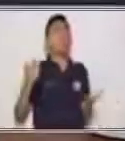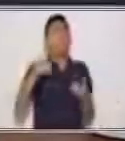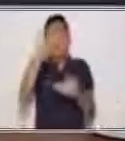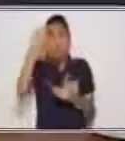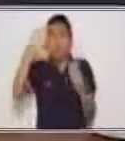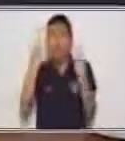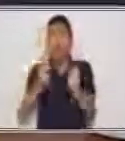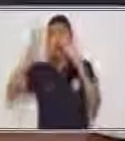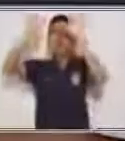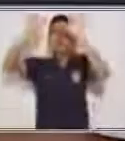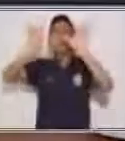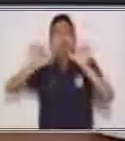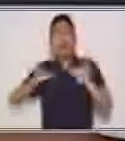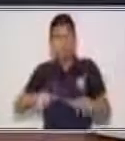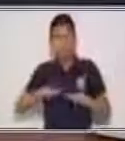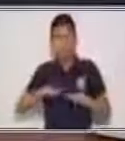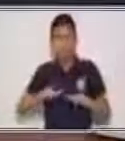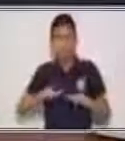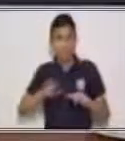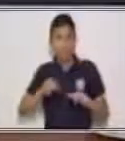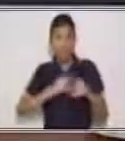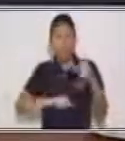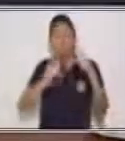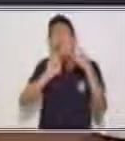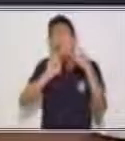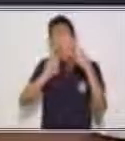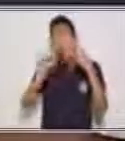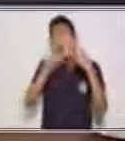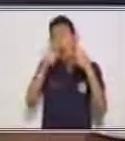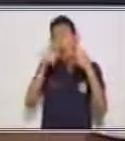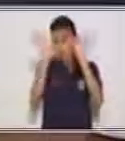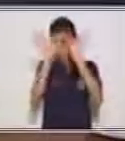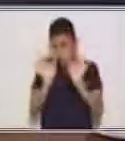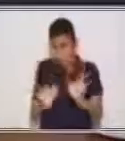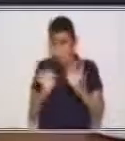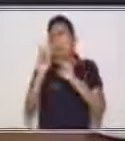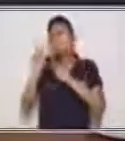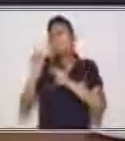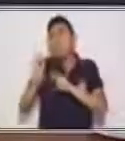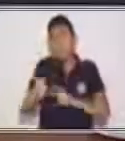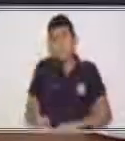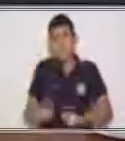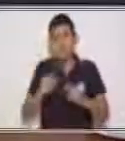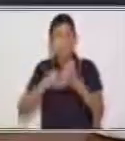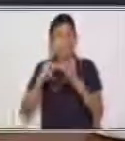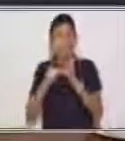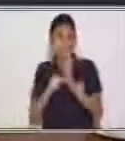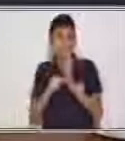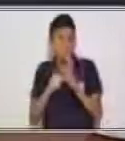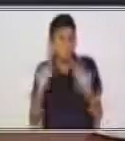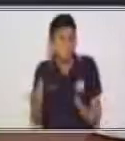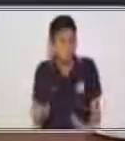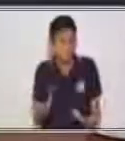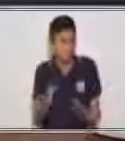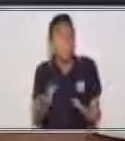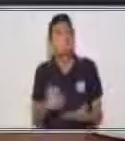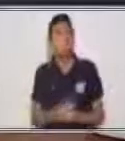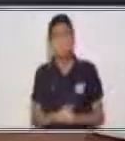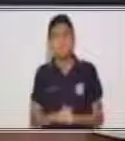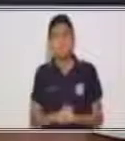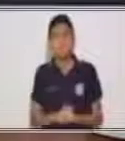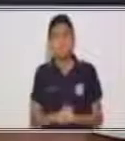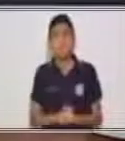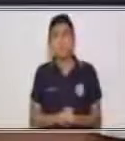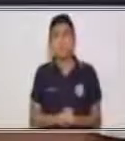que descubrimos a lo largo del tiempo. Pero también existe el conocimiento científico. En el conocimiento científico lo hacemos por medio